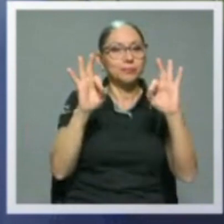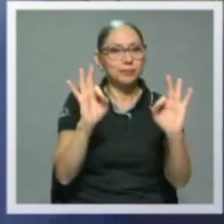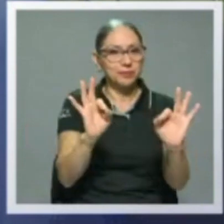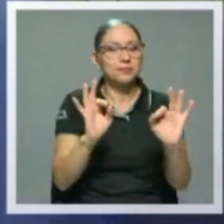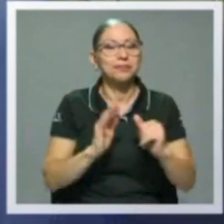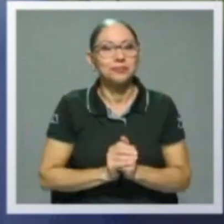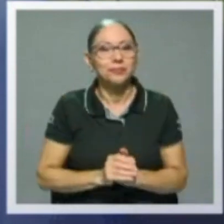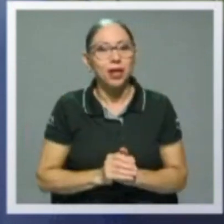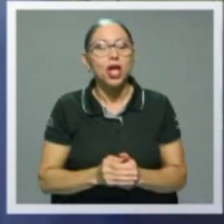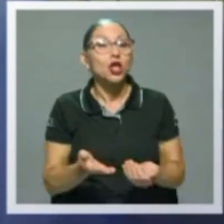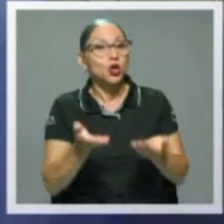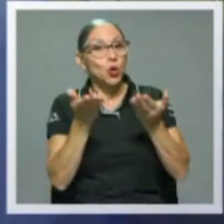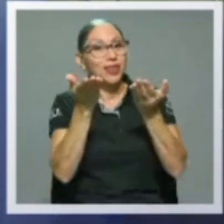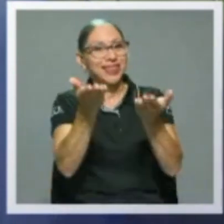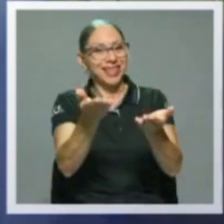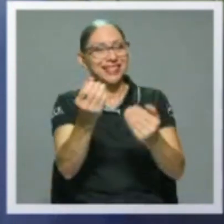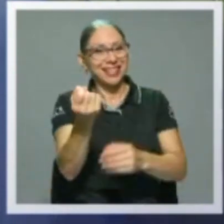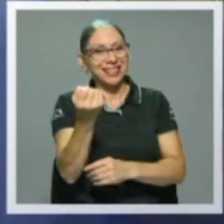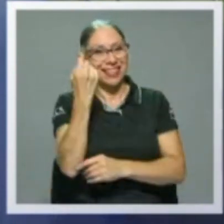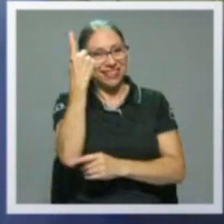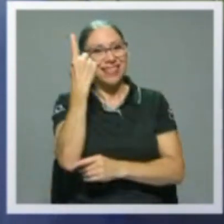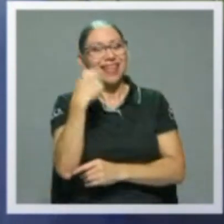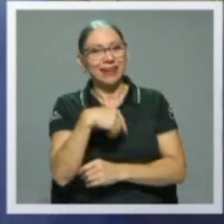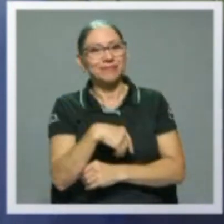Don Denis entendía,